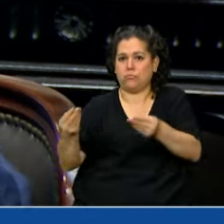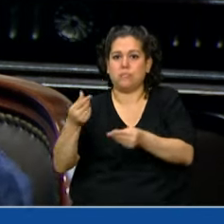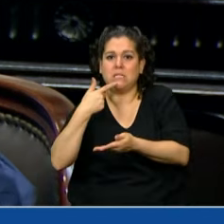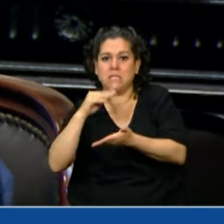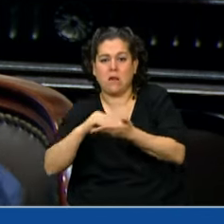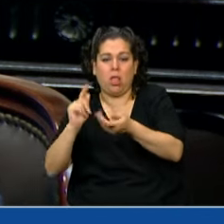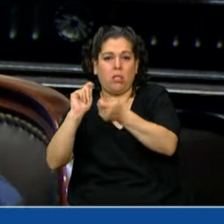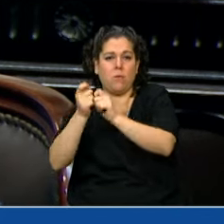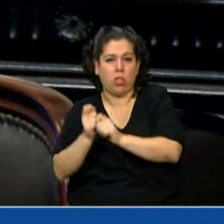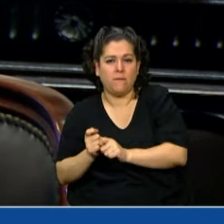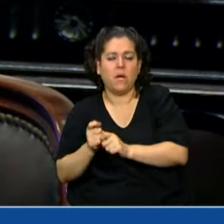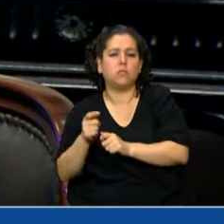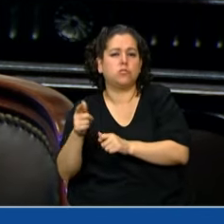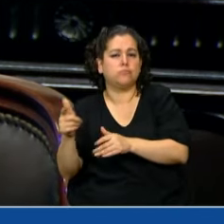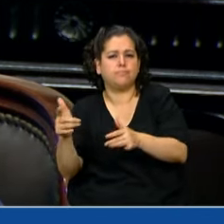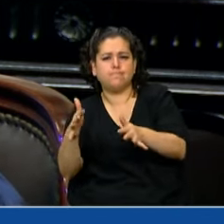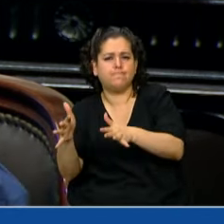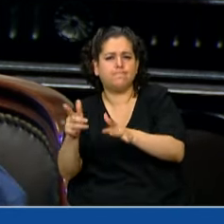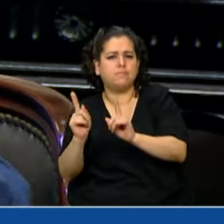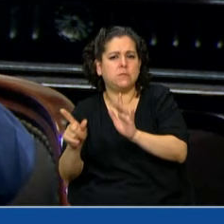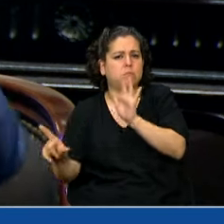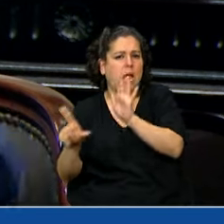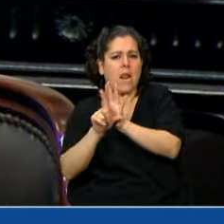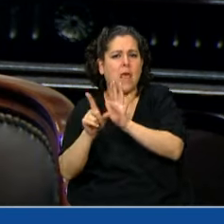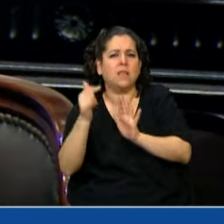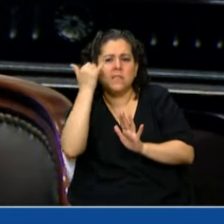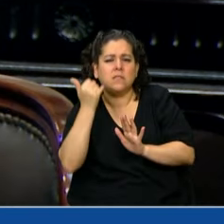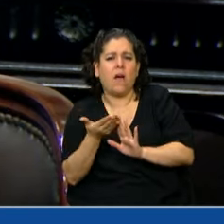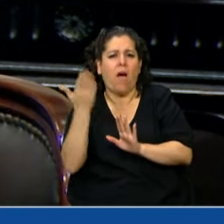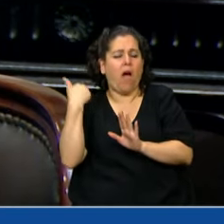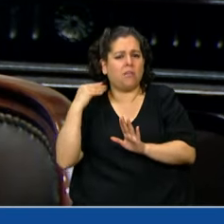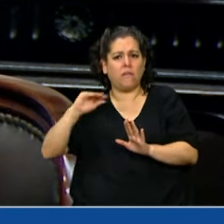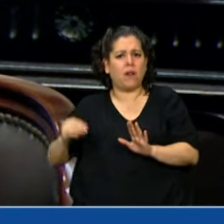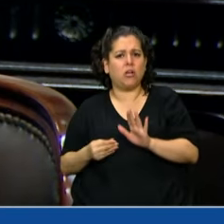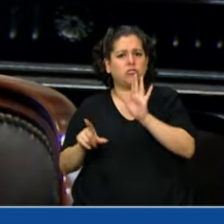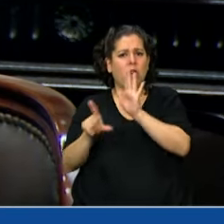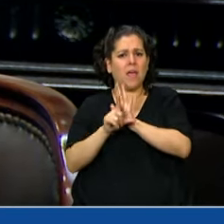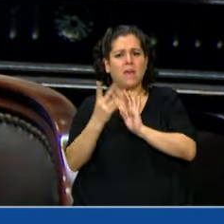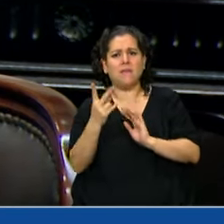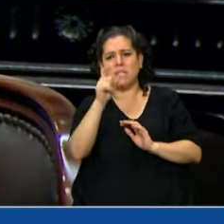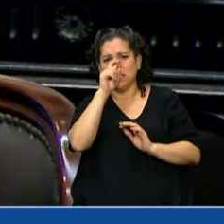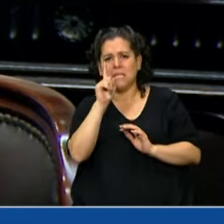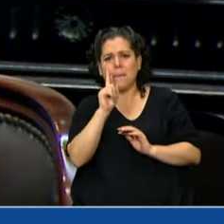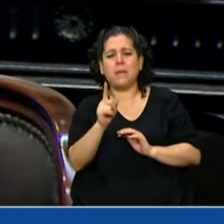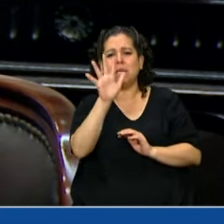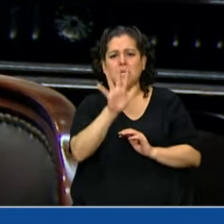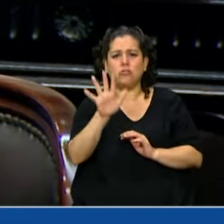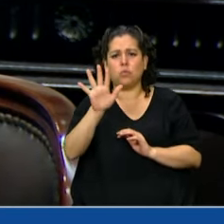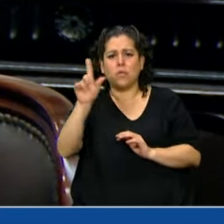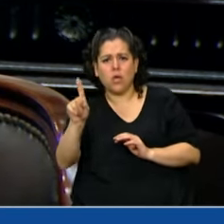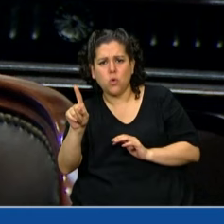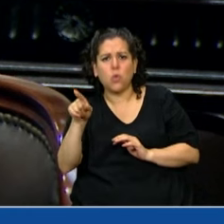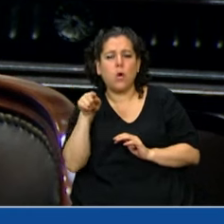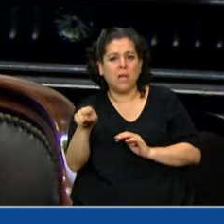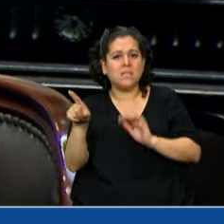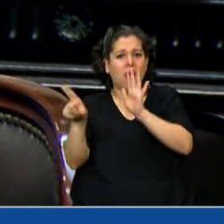que asemejan mucho la ley a la que ya había fracasado a la 27551 a